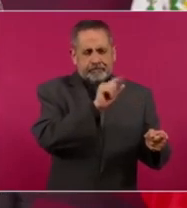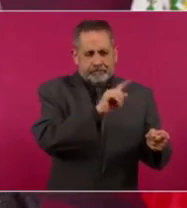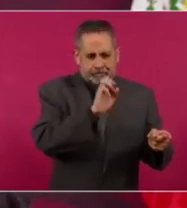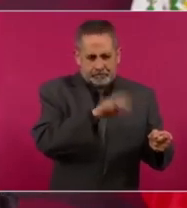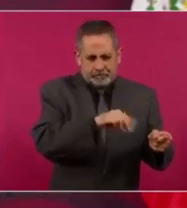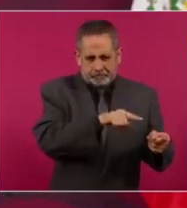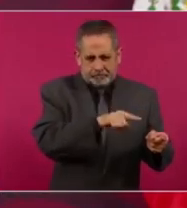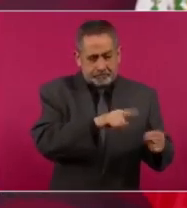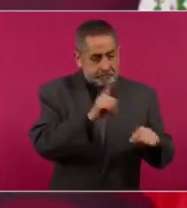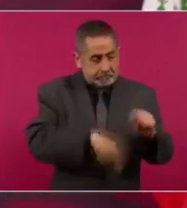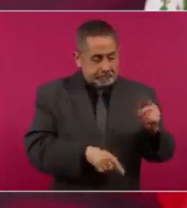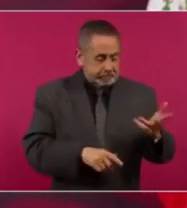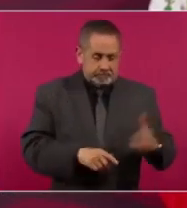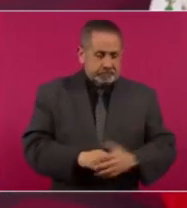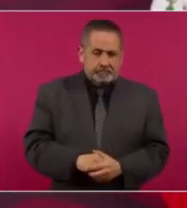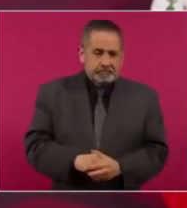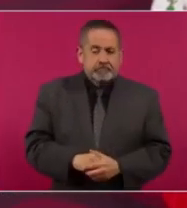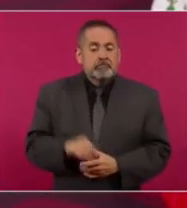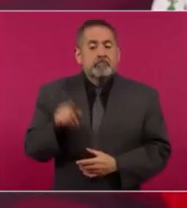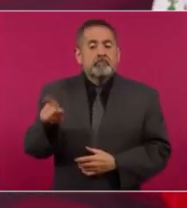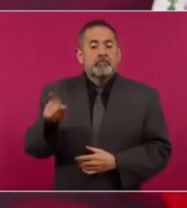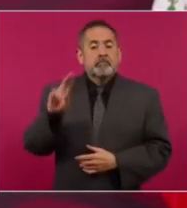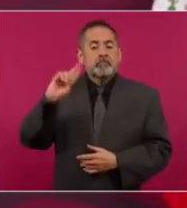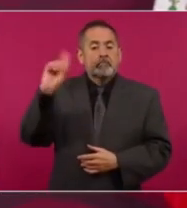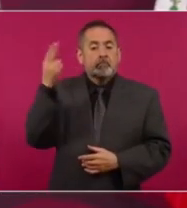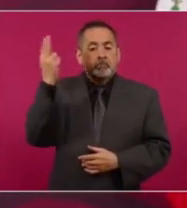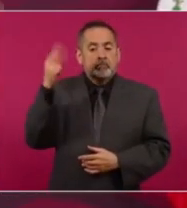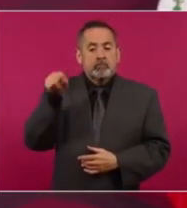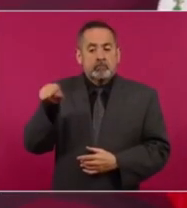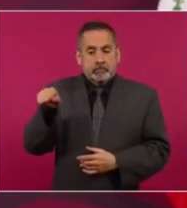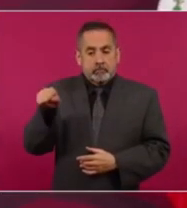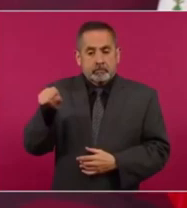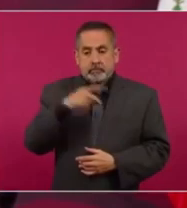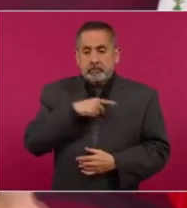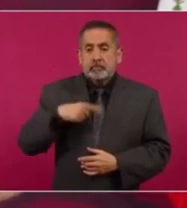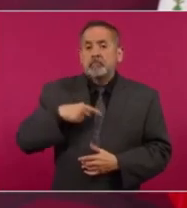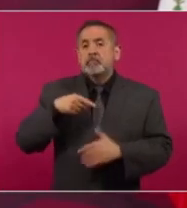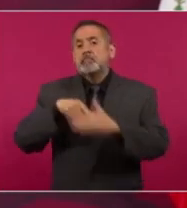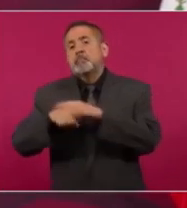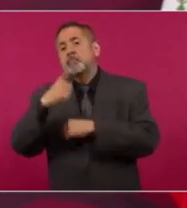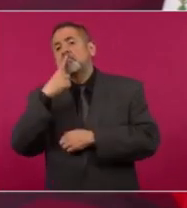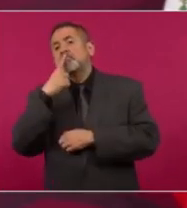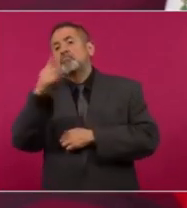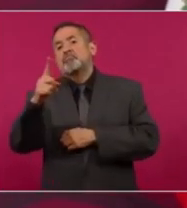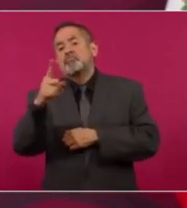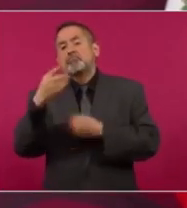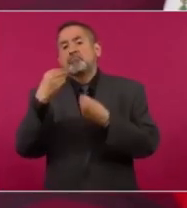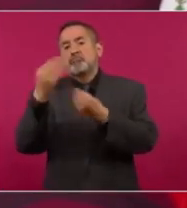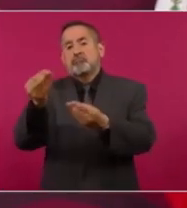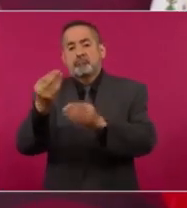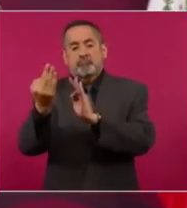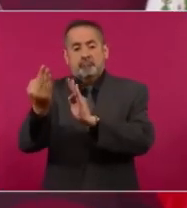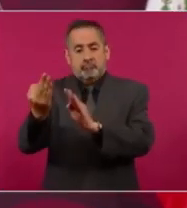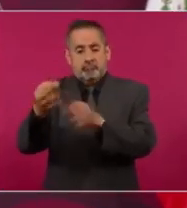¿Tiene la UNAM que presentar una denuncia primero,